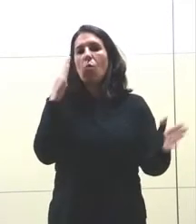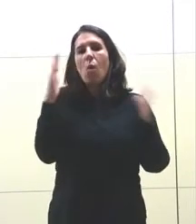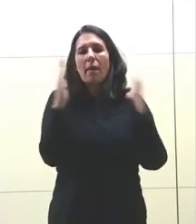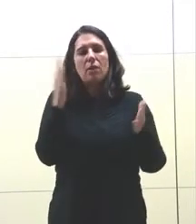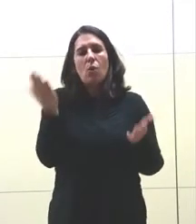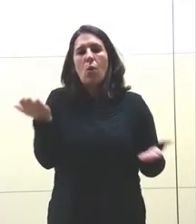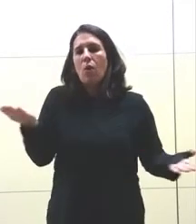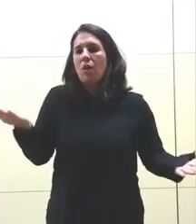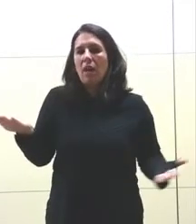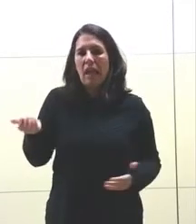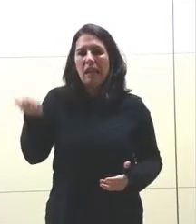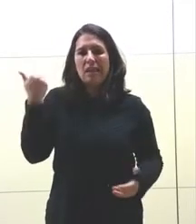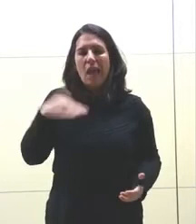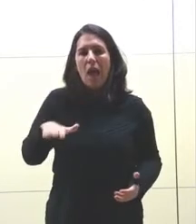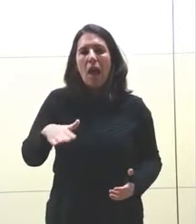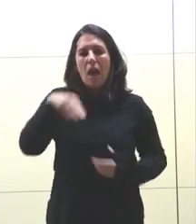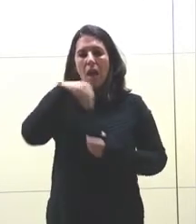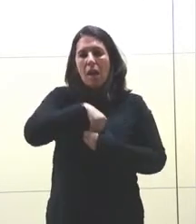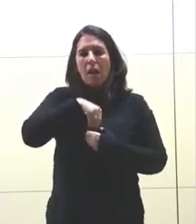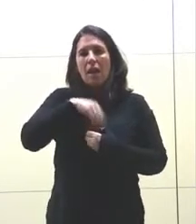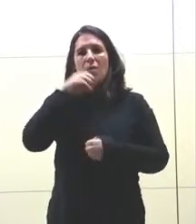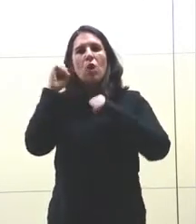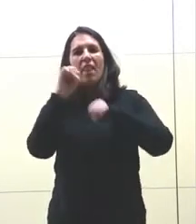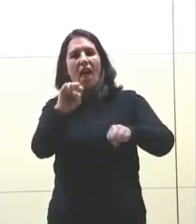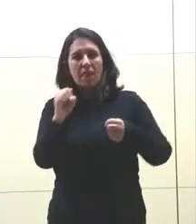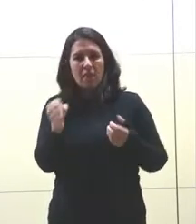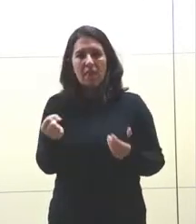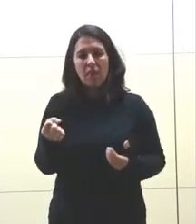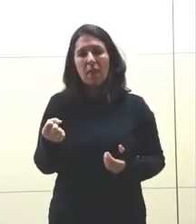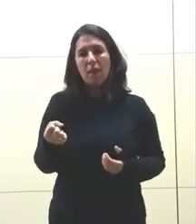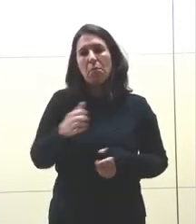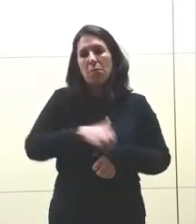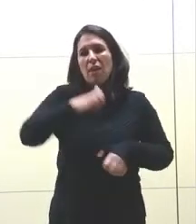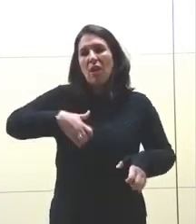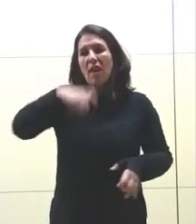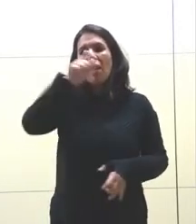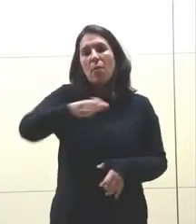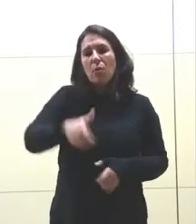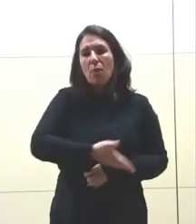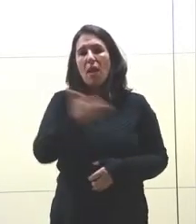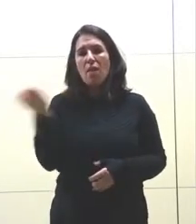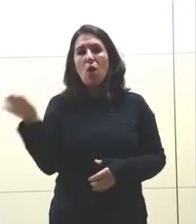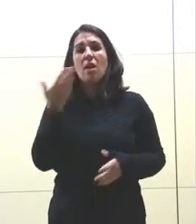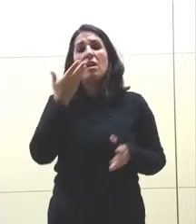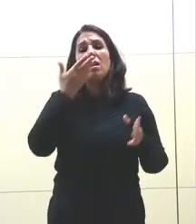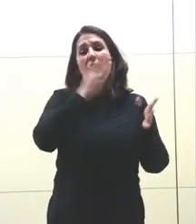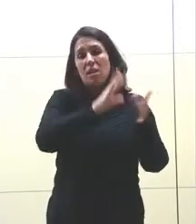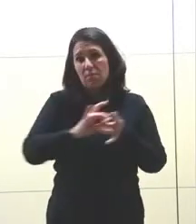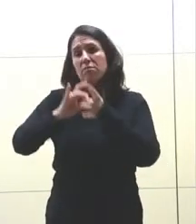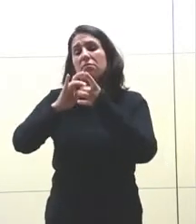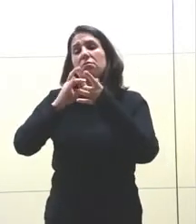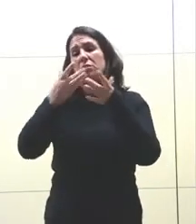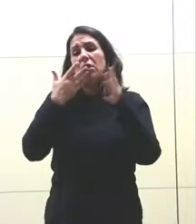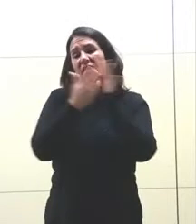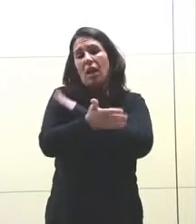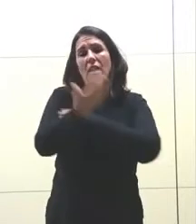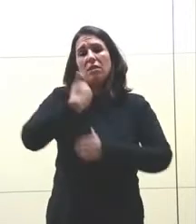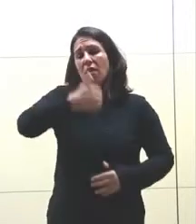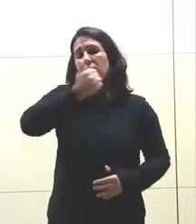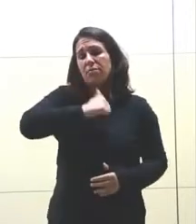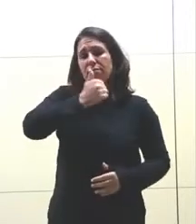alcance una inmunidad en una parte considerable de la población que la haga resistente a